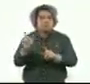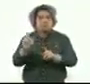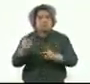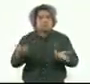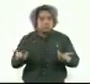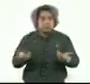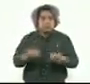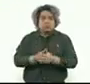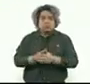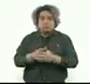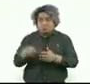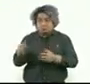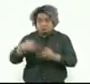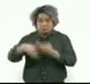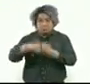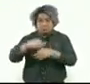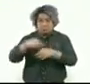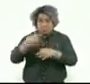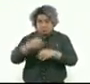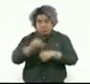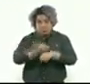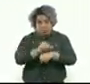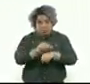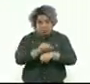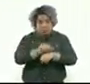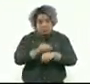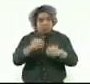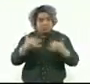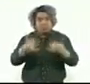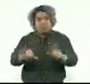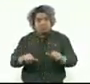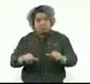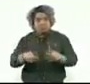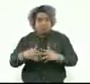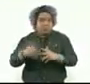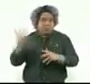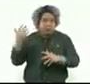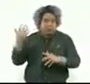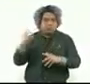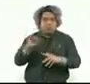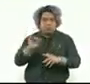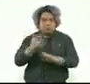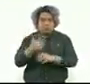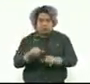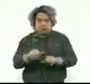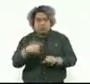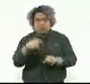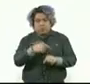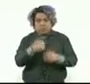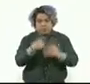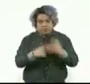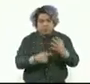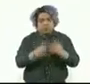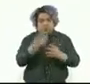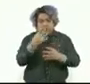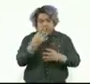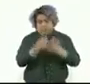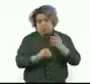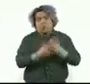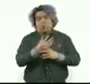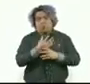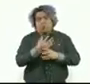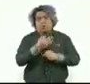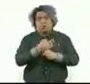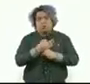Están funcionando. Ya las unidades están funcionando, las anteriores. A estas las sustituimos en cuanto hagamos